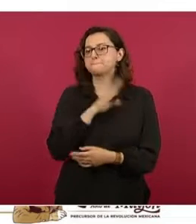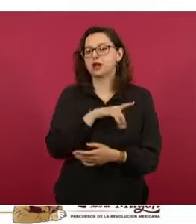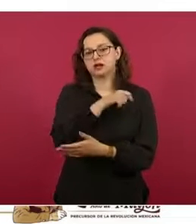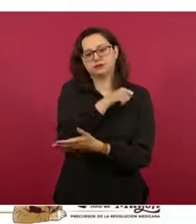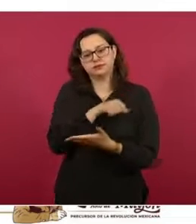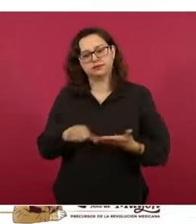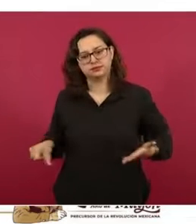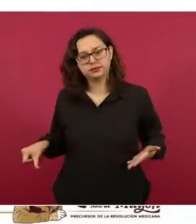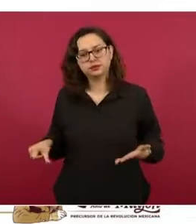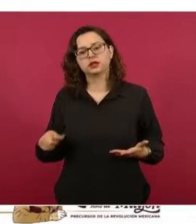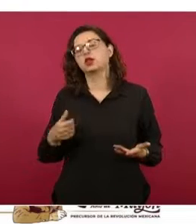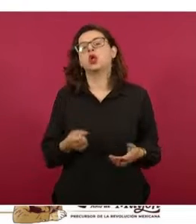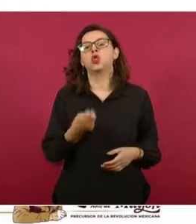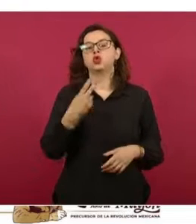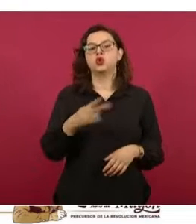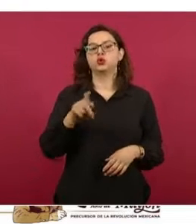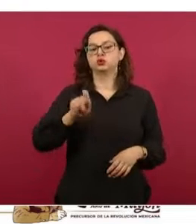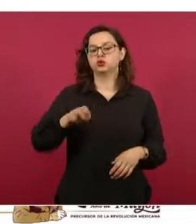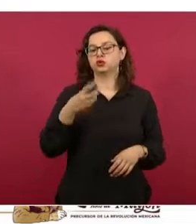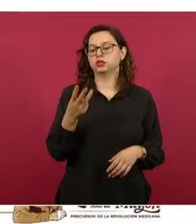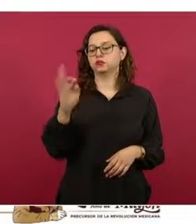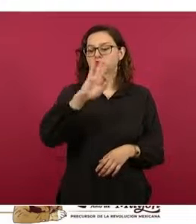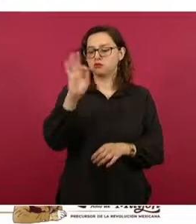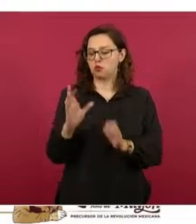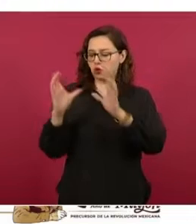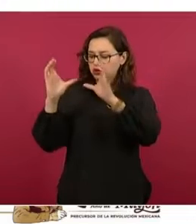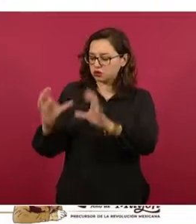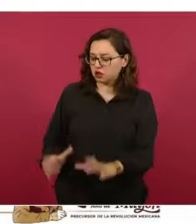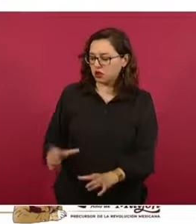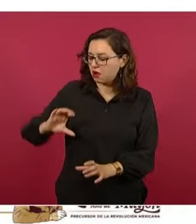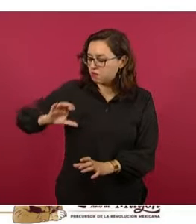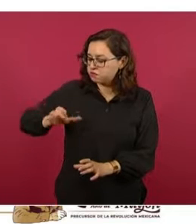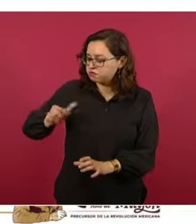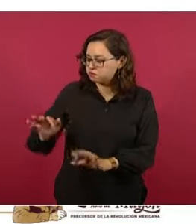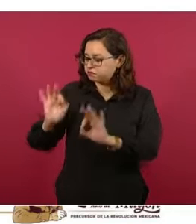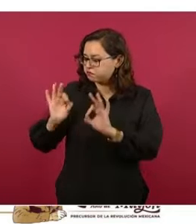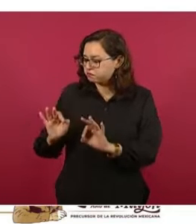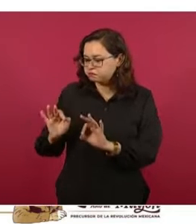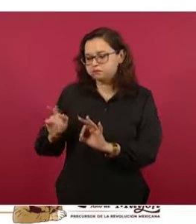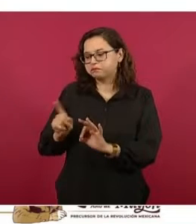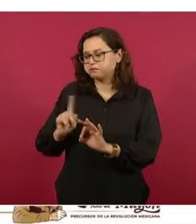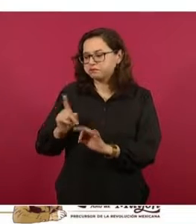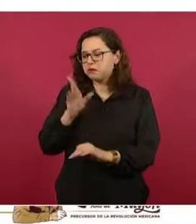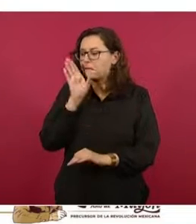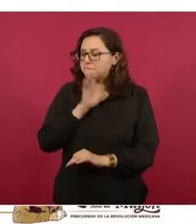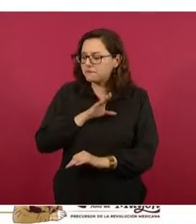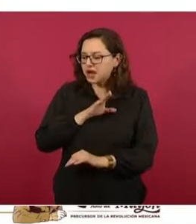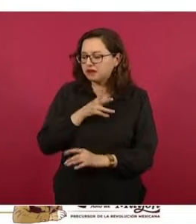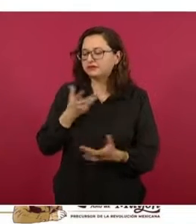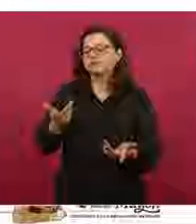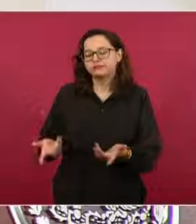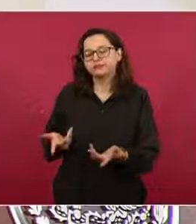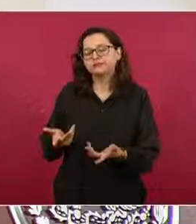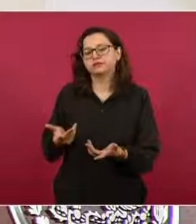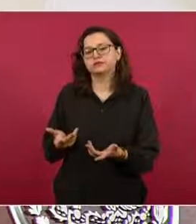y 2.3% de los cilindros que revisamos estaban en mal estado, un